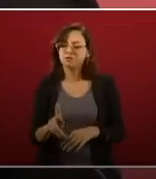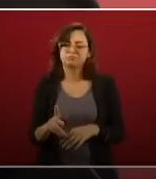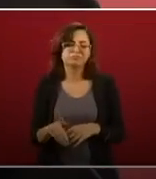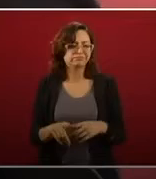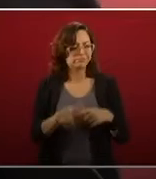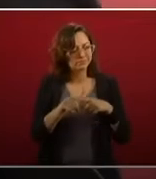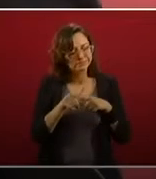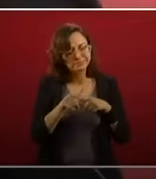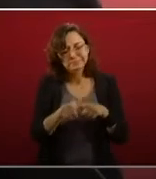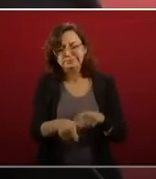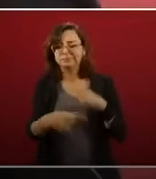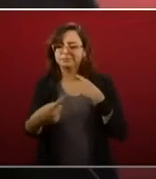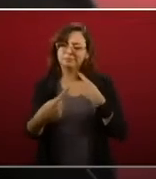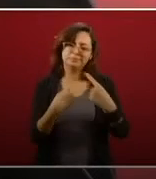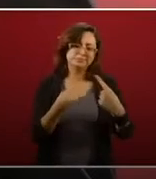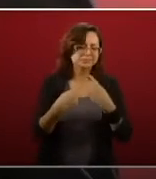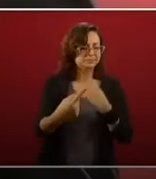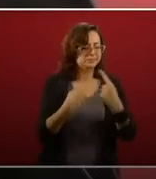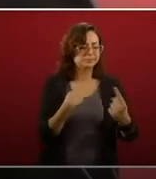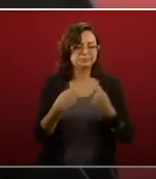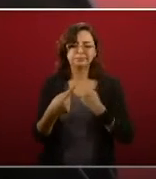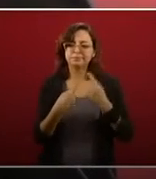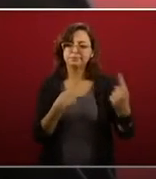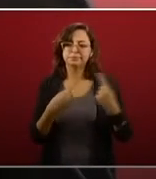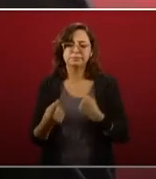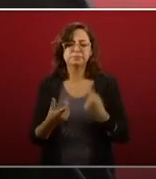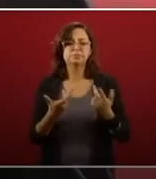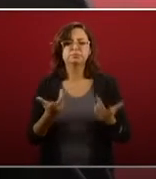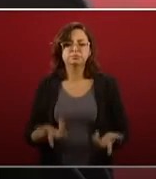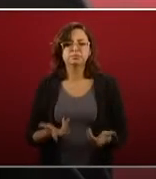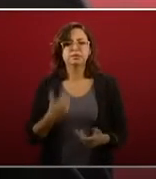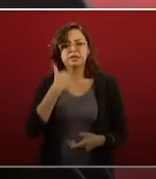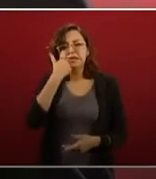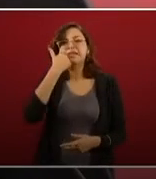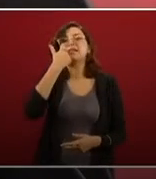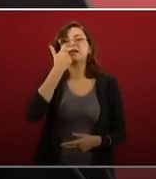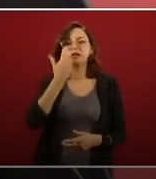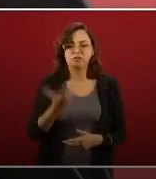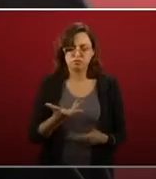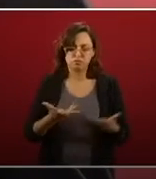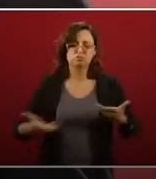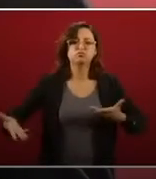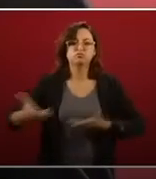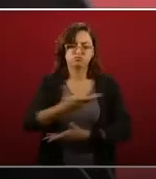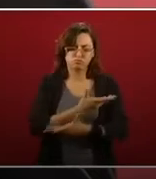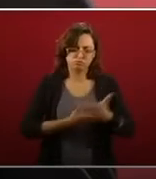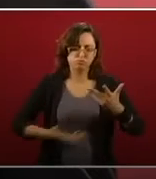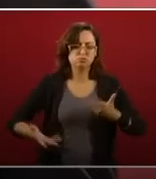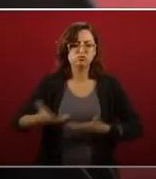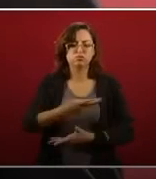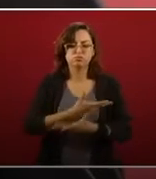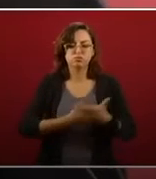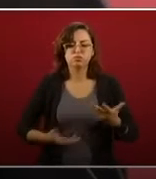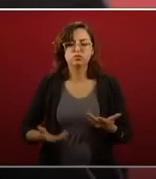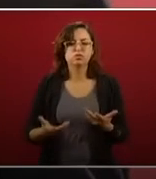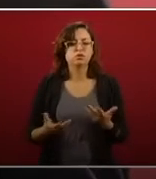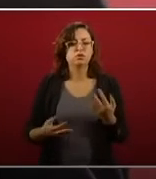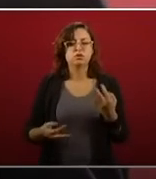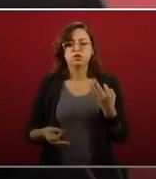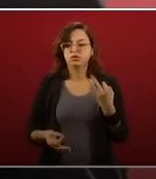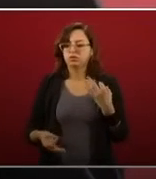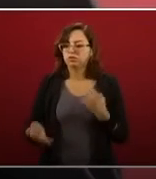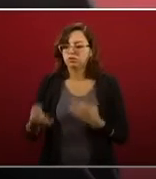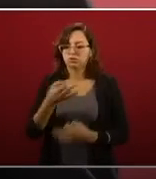permanente y hay un afán de cooperación de todas